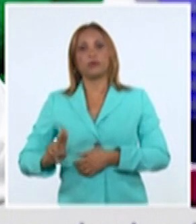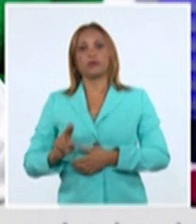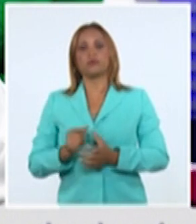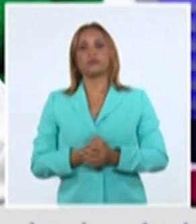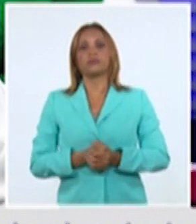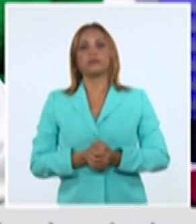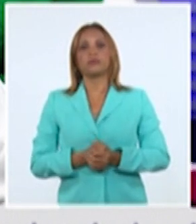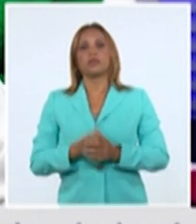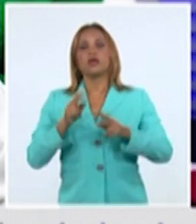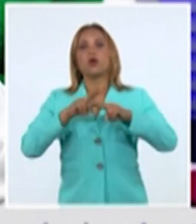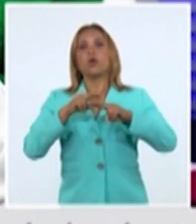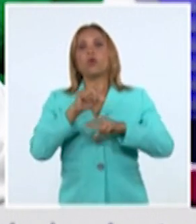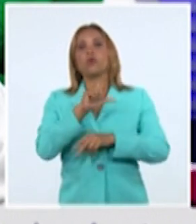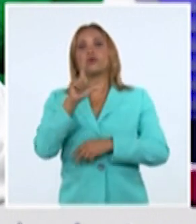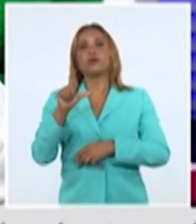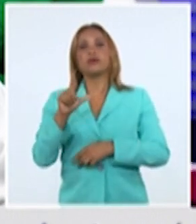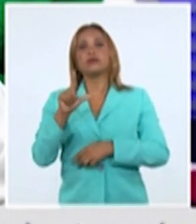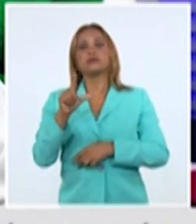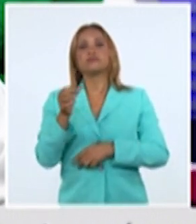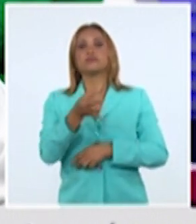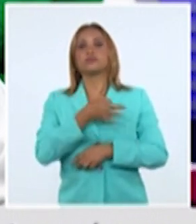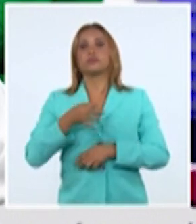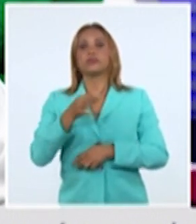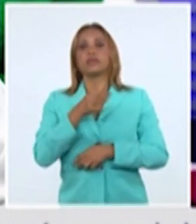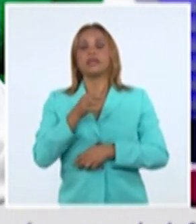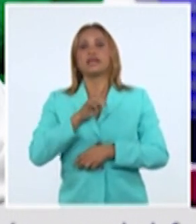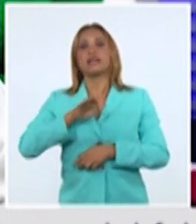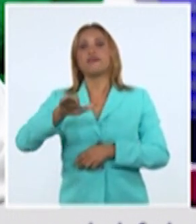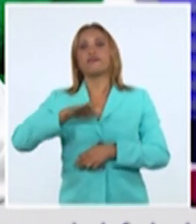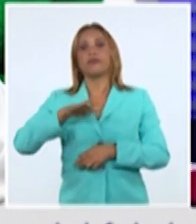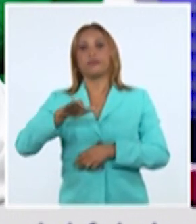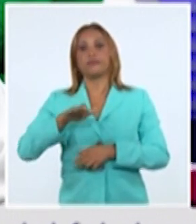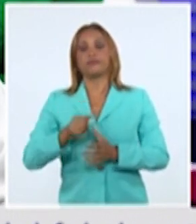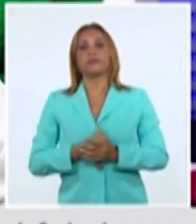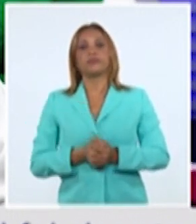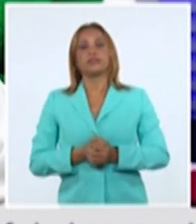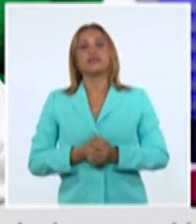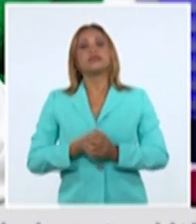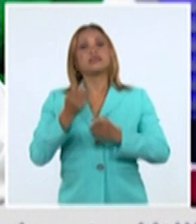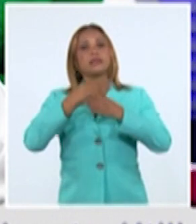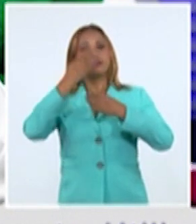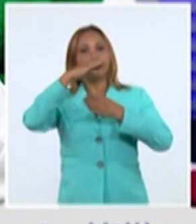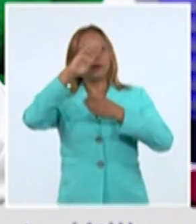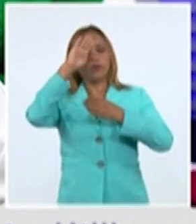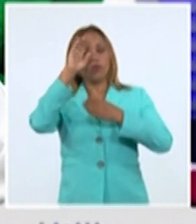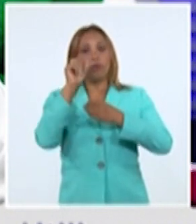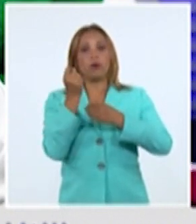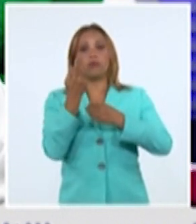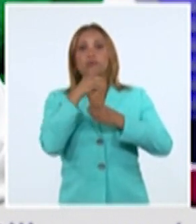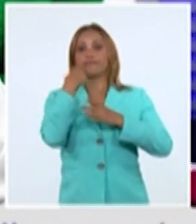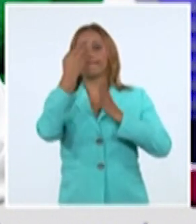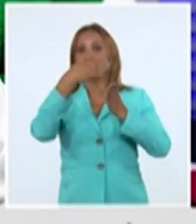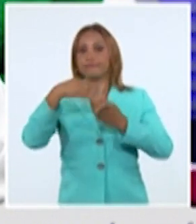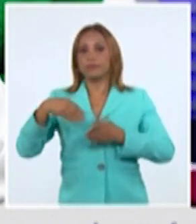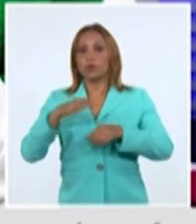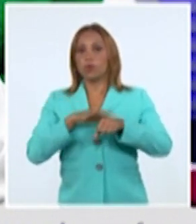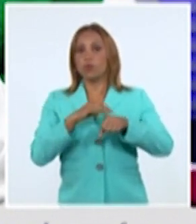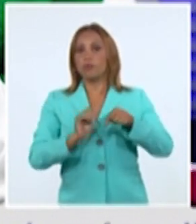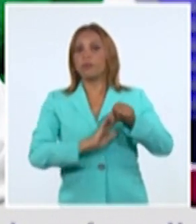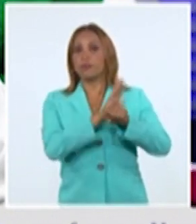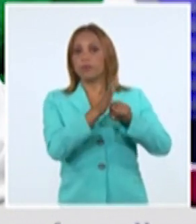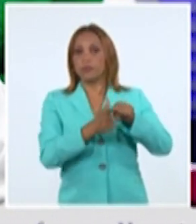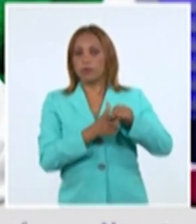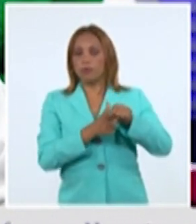Holguín del municipio de Rafael Freire, y en Santiago de Cuba la persona que fallece con COVID-19,